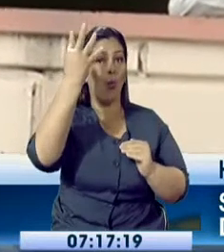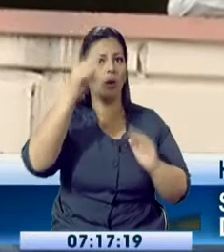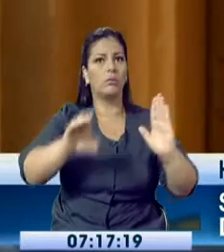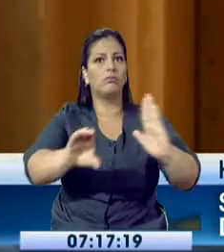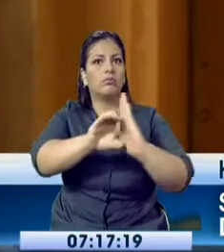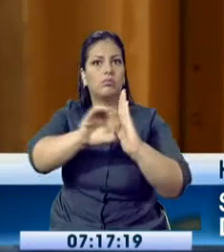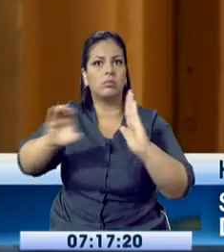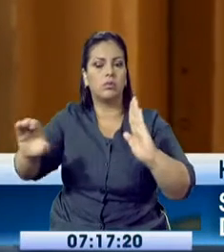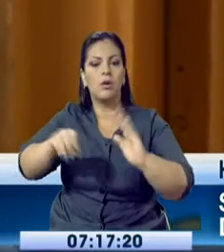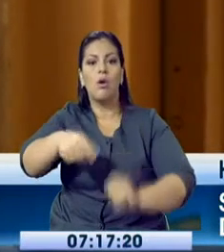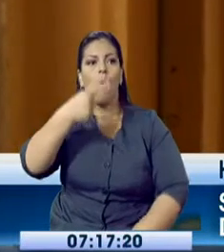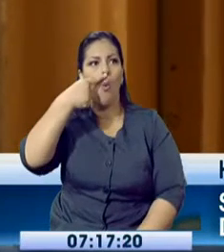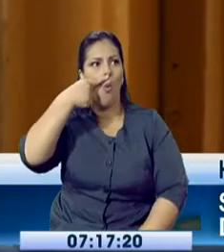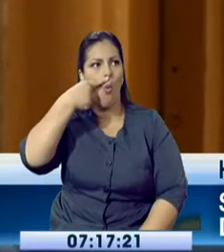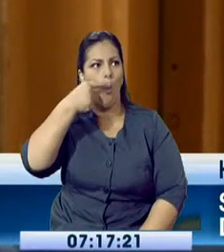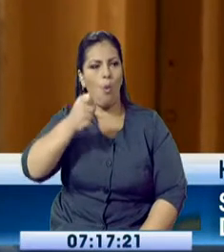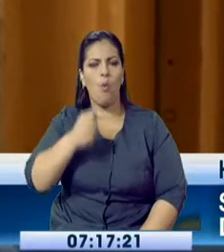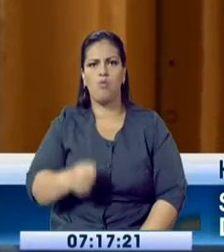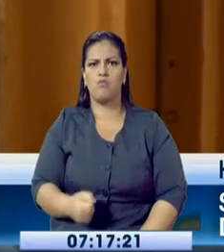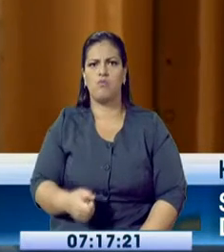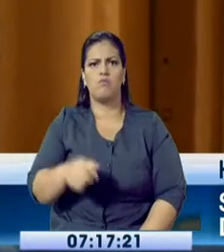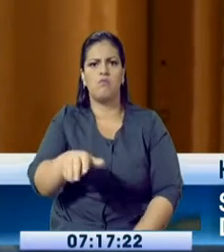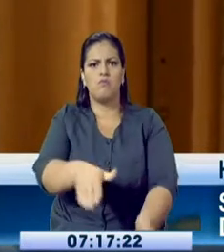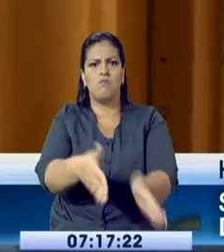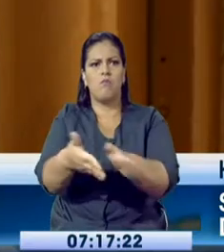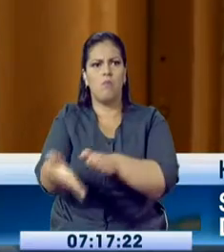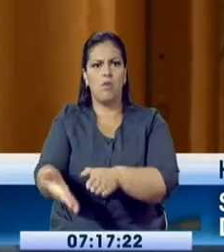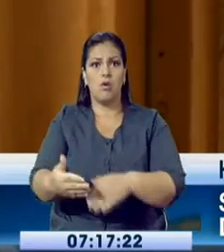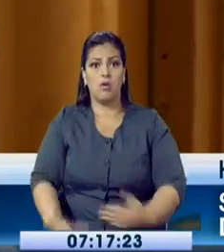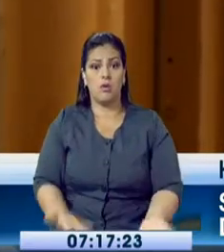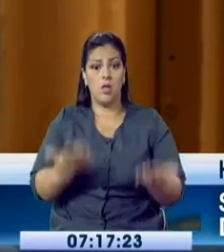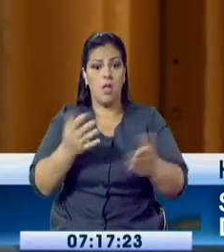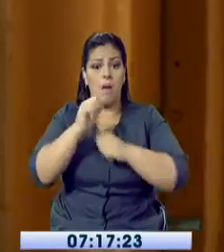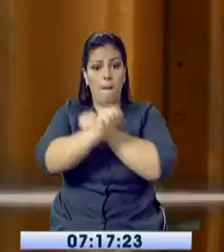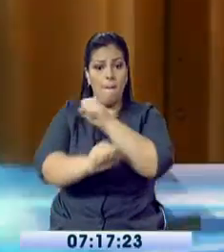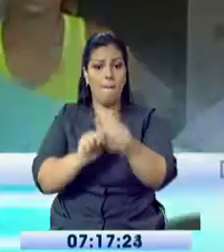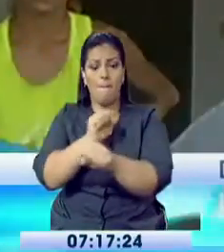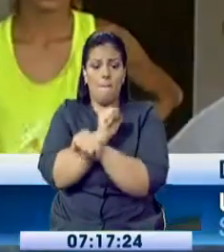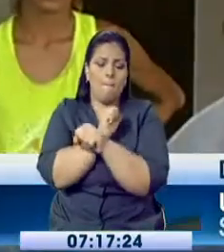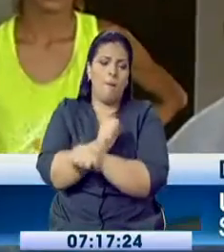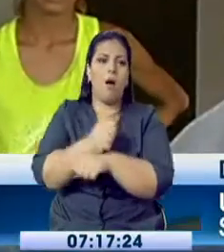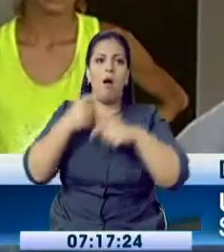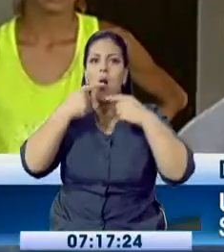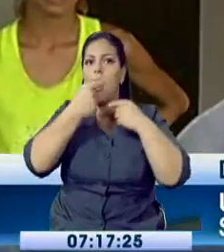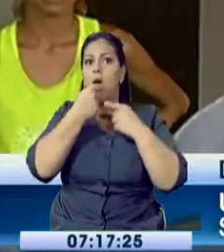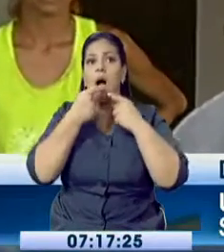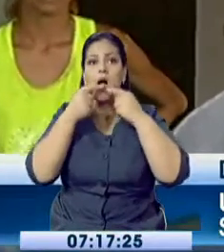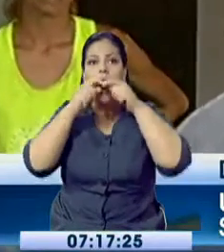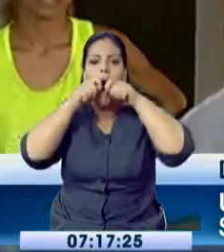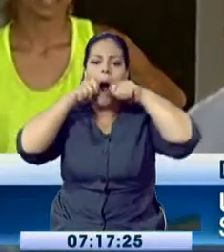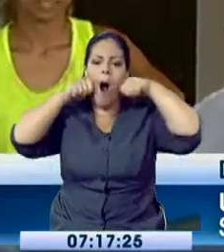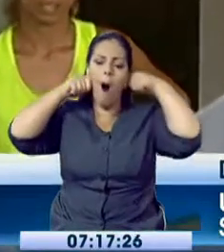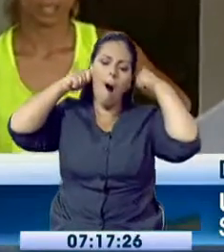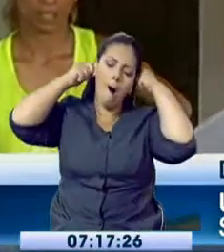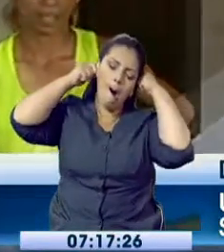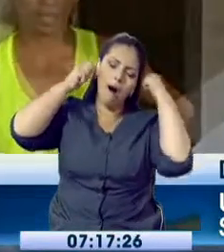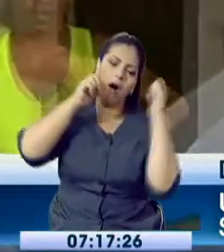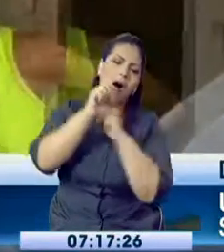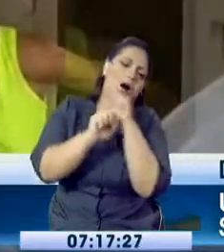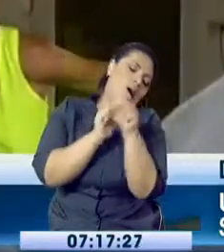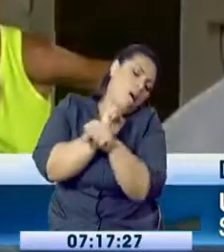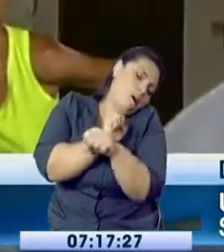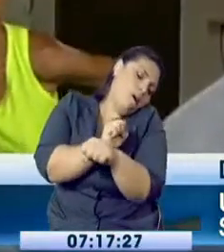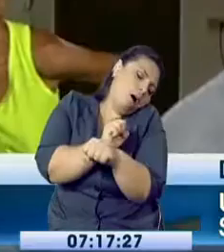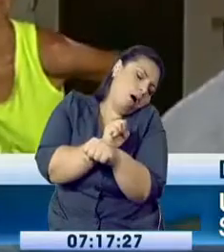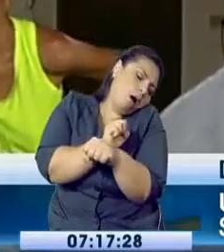4. El cadáver se encontraba en su dormitorio con las manos y boca atadas. Tenemos un ciudadano de aproximadamente 50 años, sexo masculino.